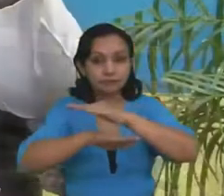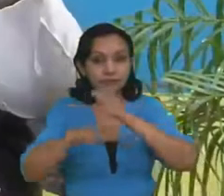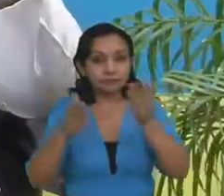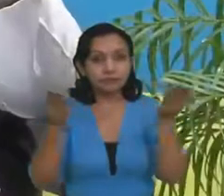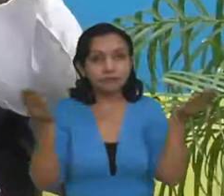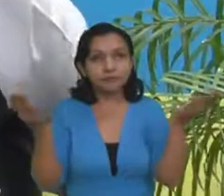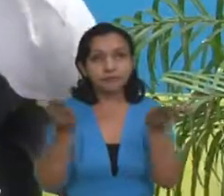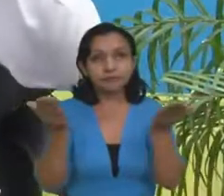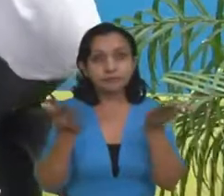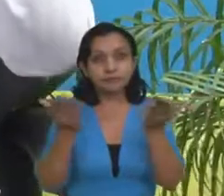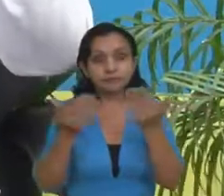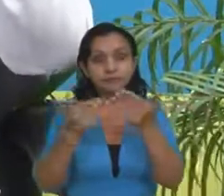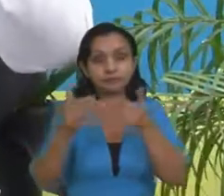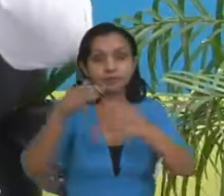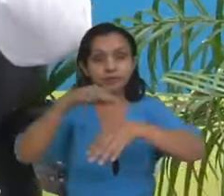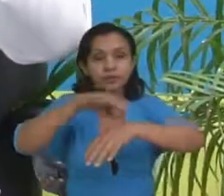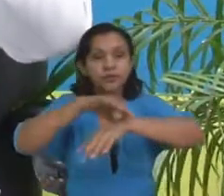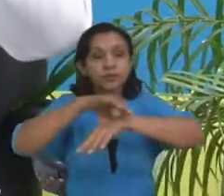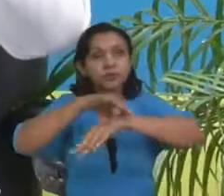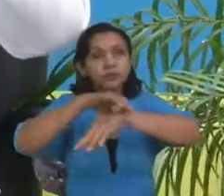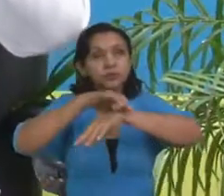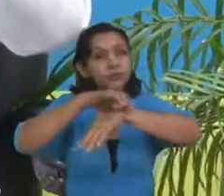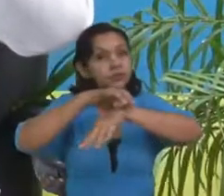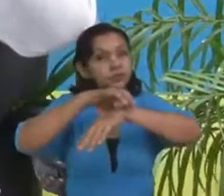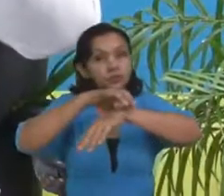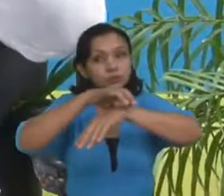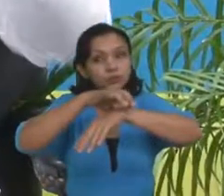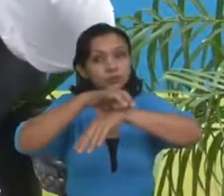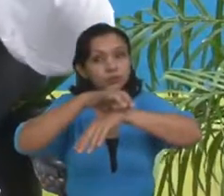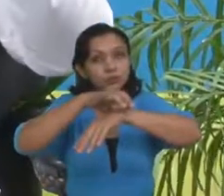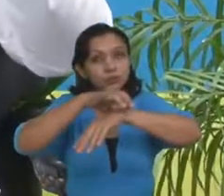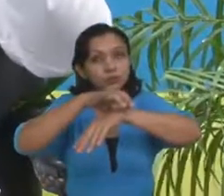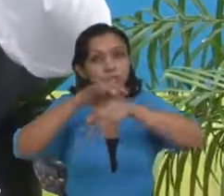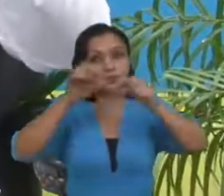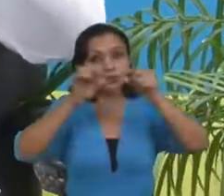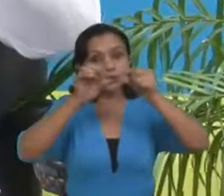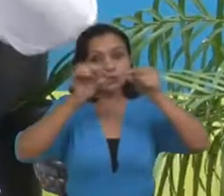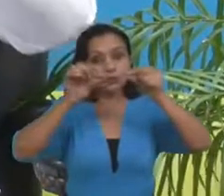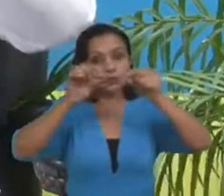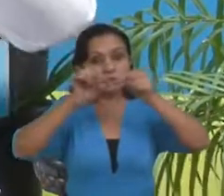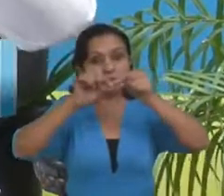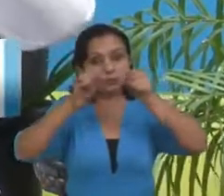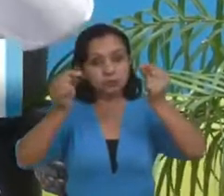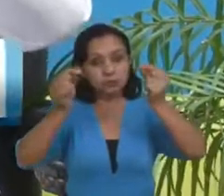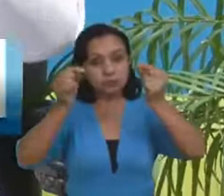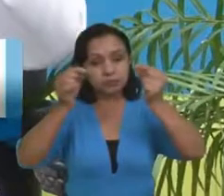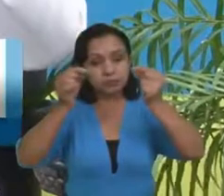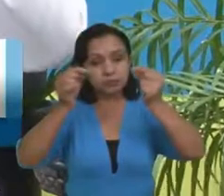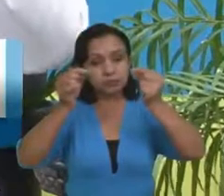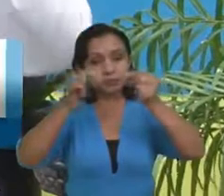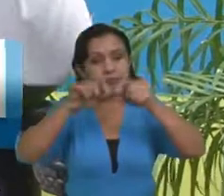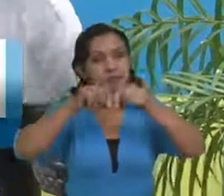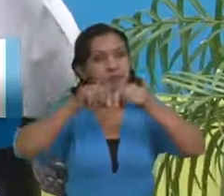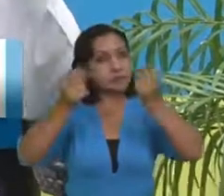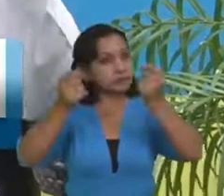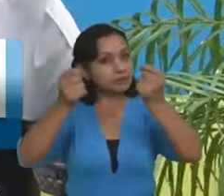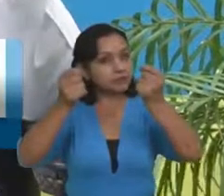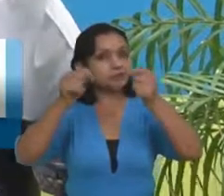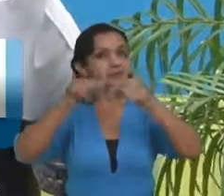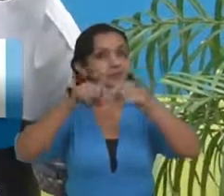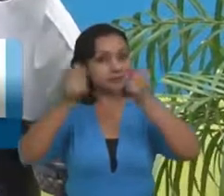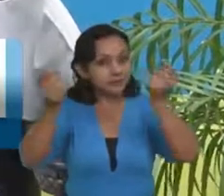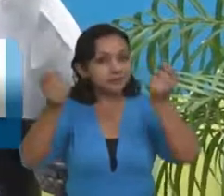cuando el hueso pierde su continuidad, ¿verdad? Entonces, él se rompe